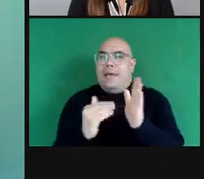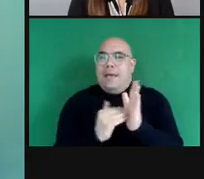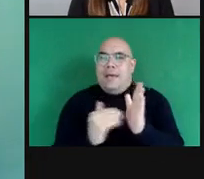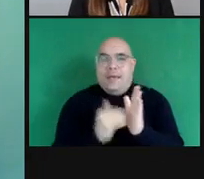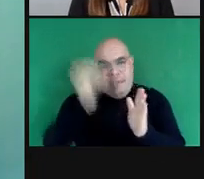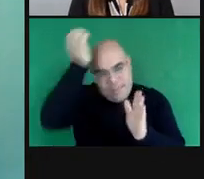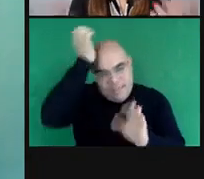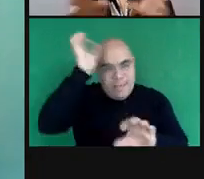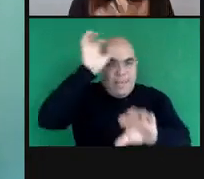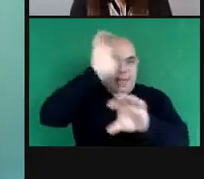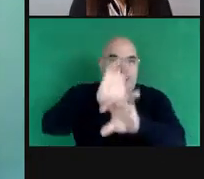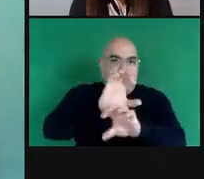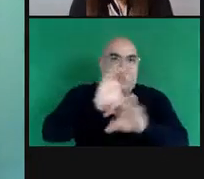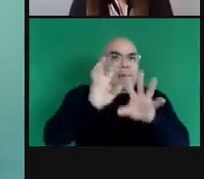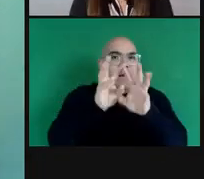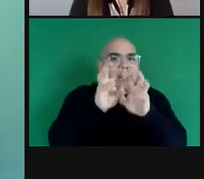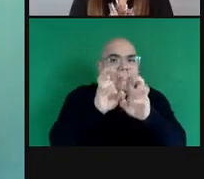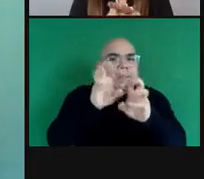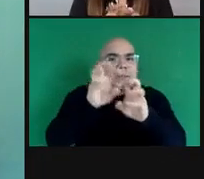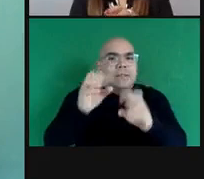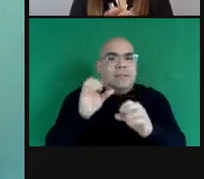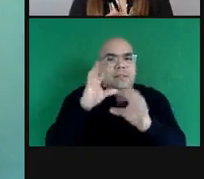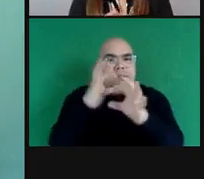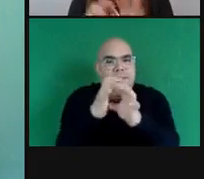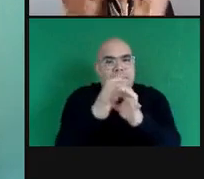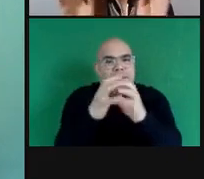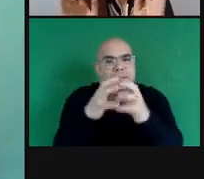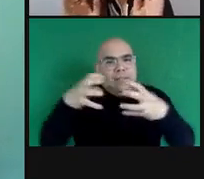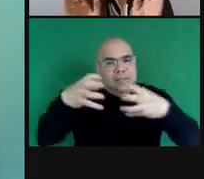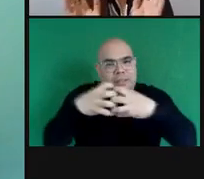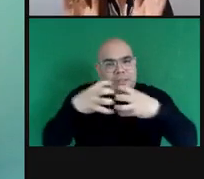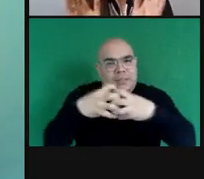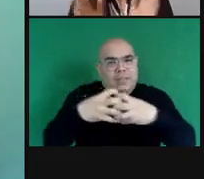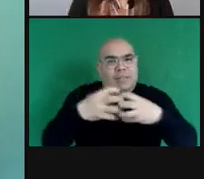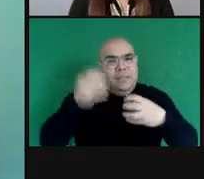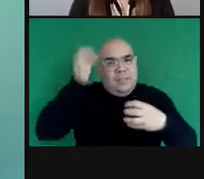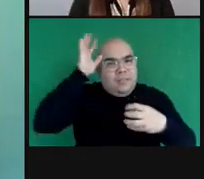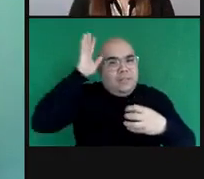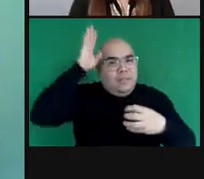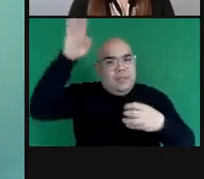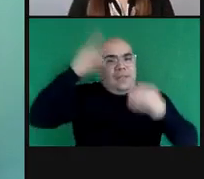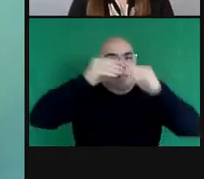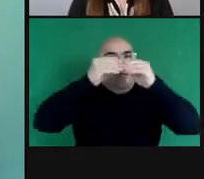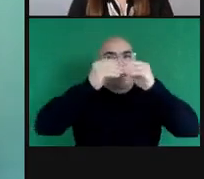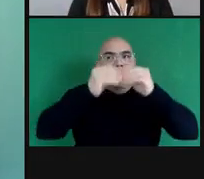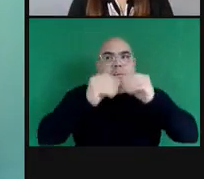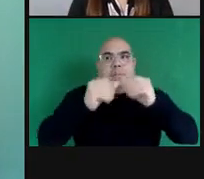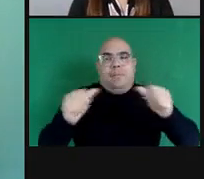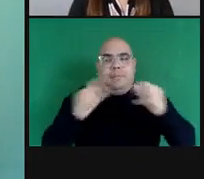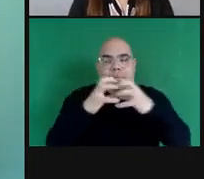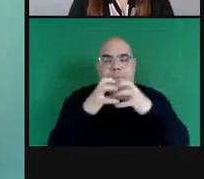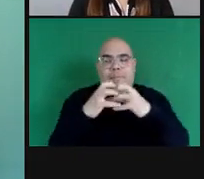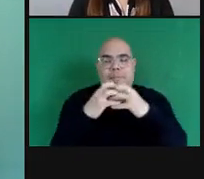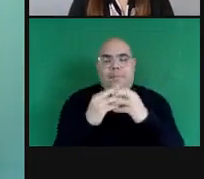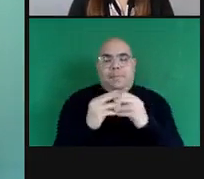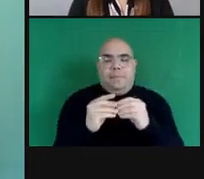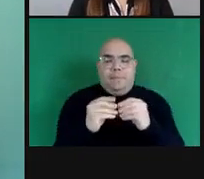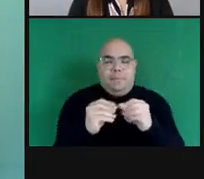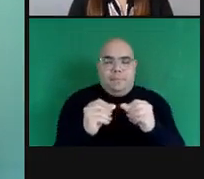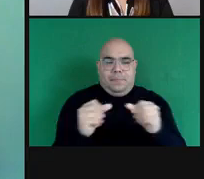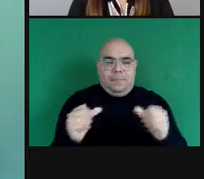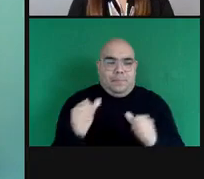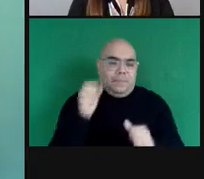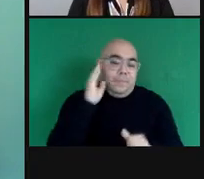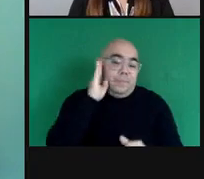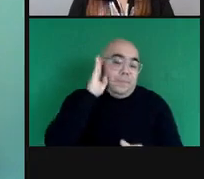Hasta de alguna manera a nivel molecular, convirtiéndolo en polvo hasta deshacerse, ¿no? Esas son, pues, como preguntas que podríamos más